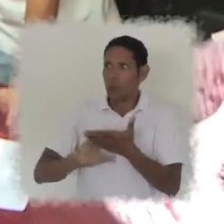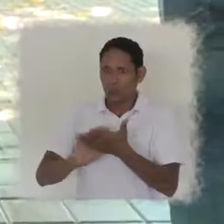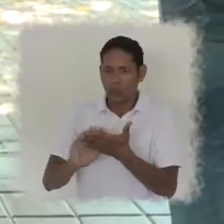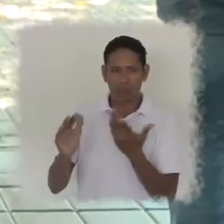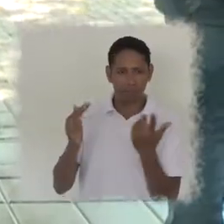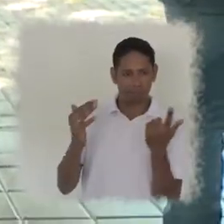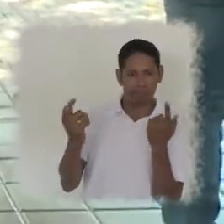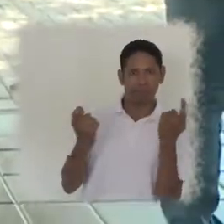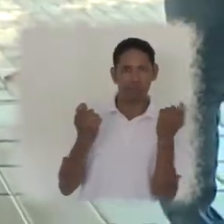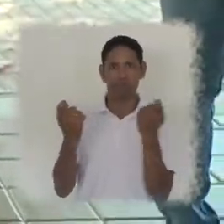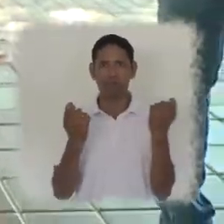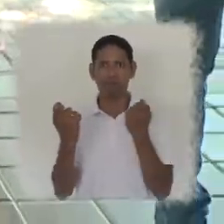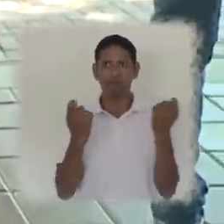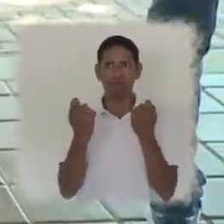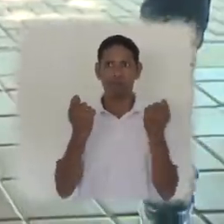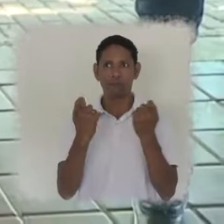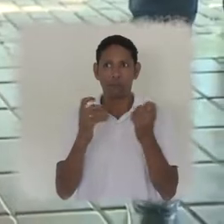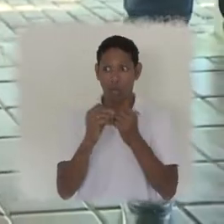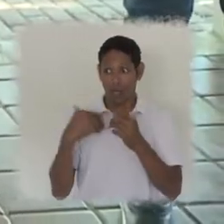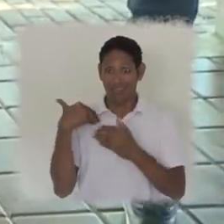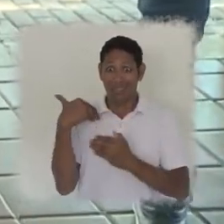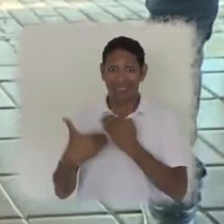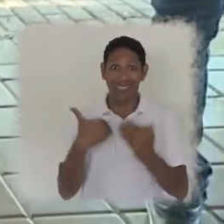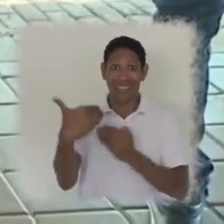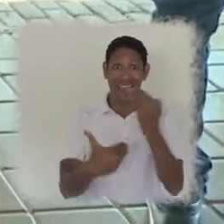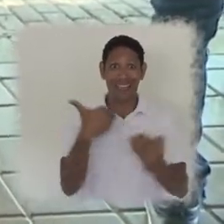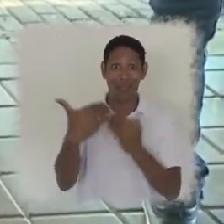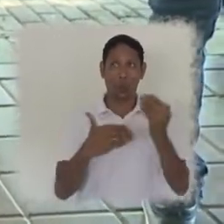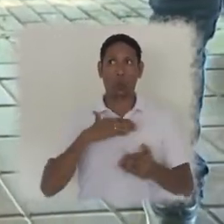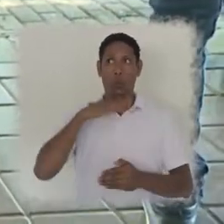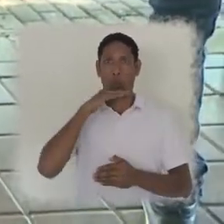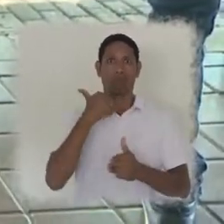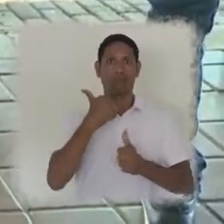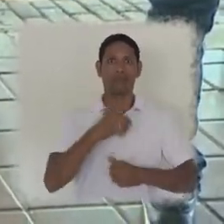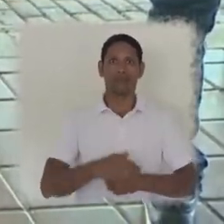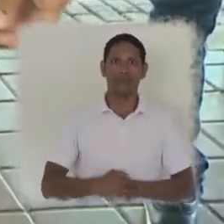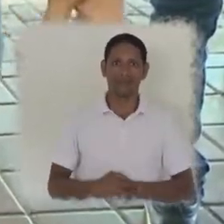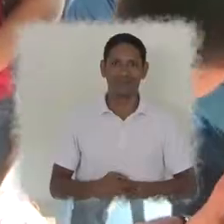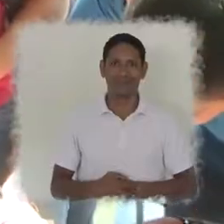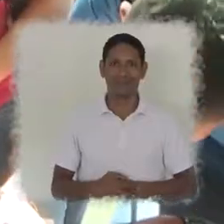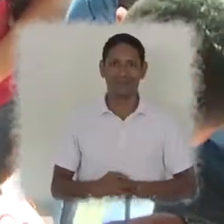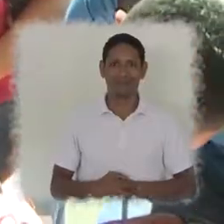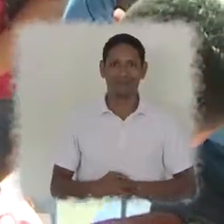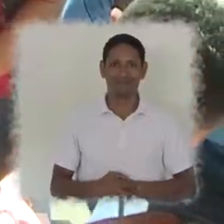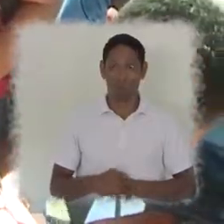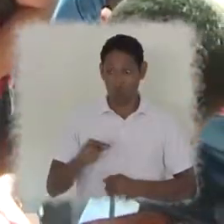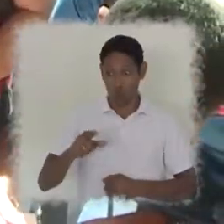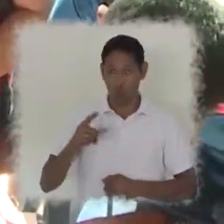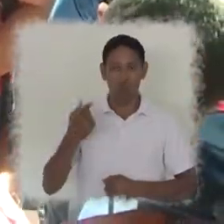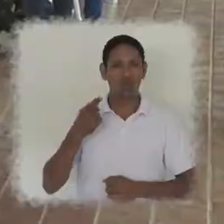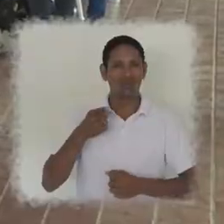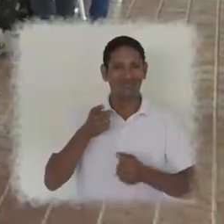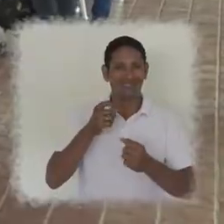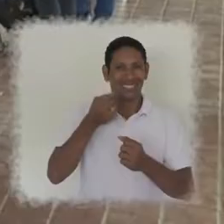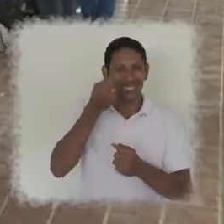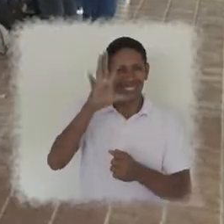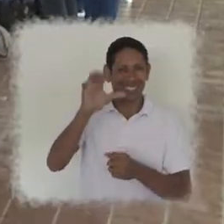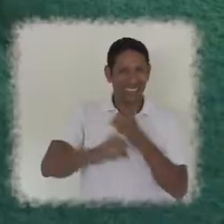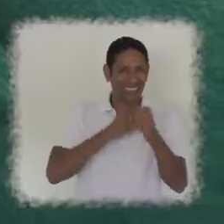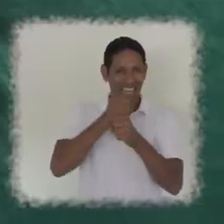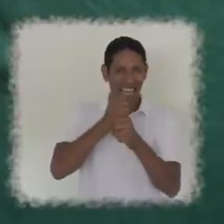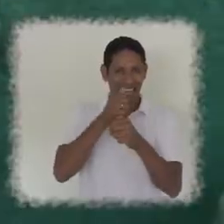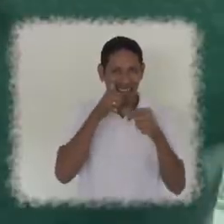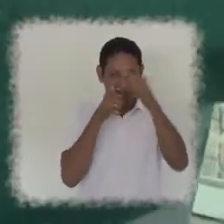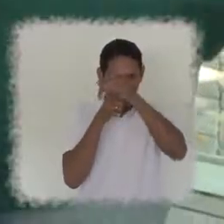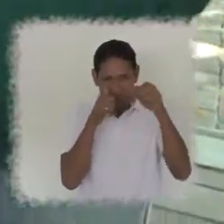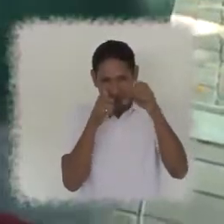energético y hacia donde está migrando todo, que es el desarrollo, digamos, sostenido. La conmemoración de este importante programa se